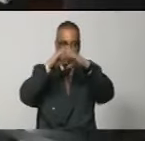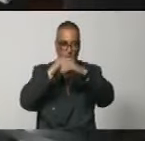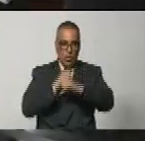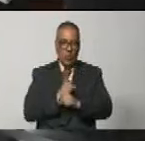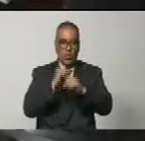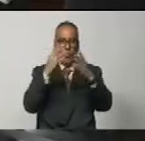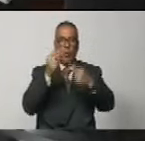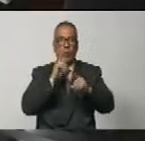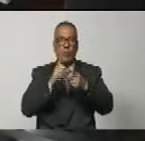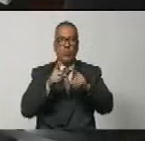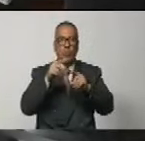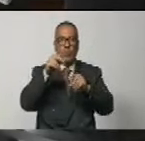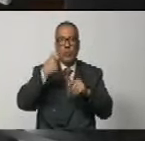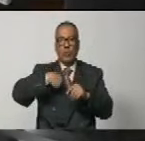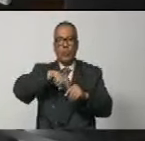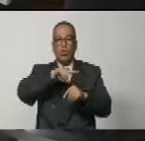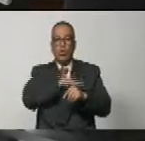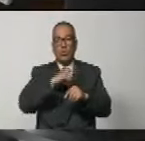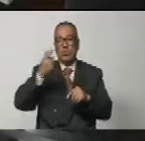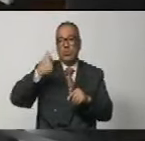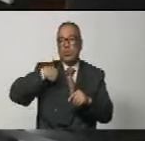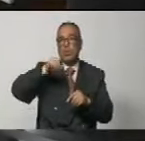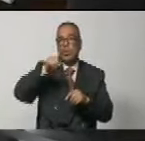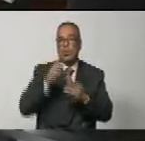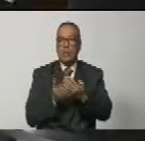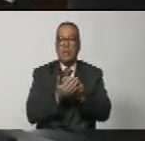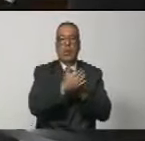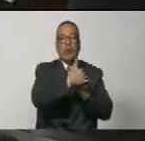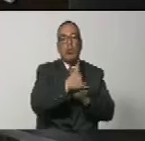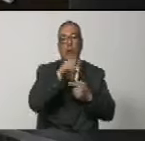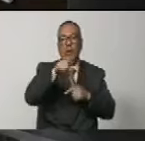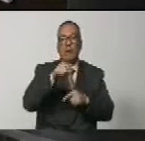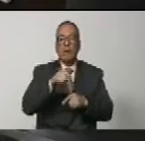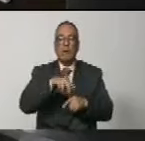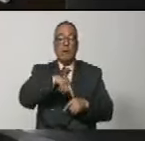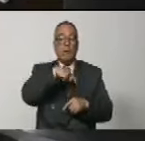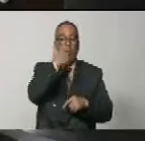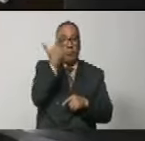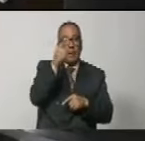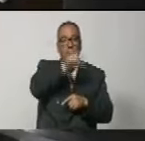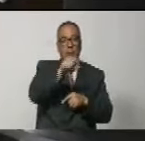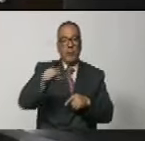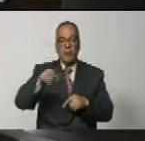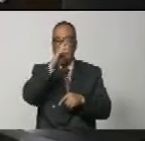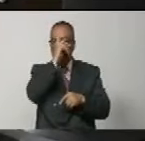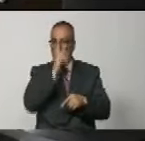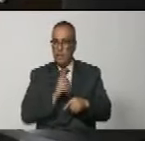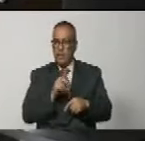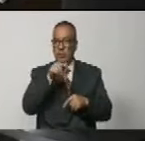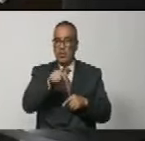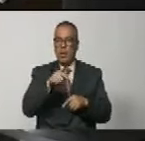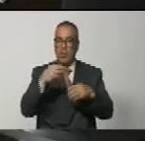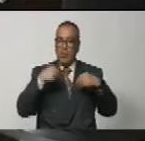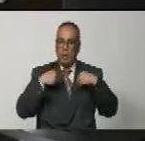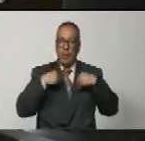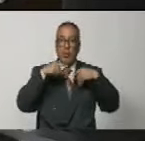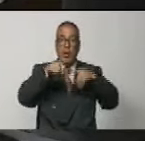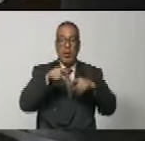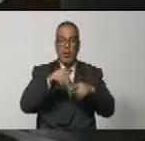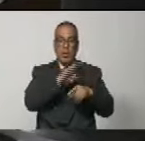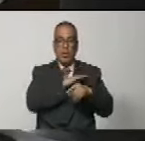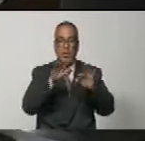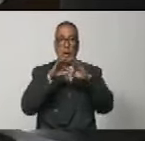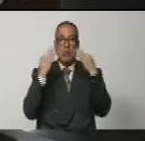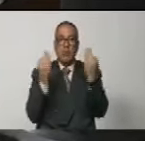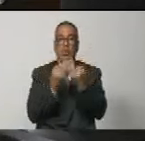donde a muchos de nosotros nos tenían escondidos porque les daba pena que una persona con discapacidad viviera en su núcleo